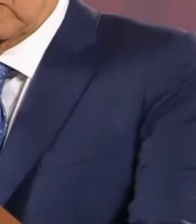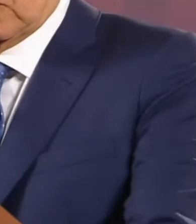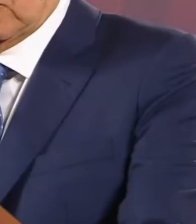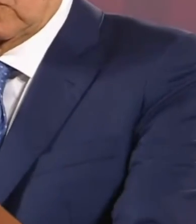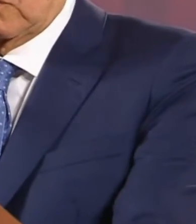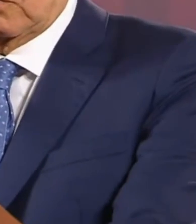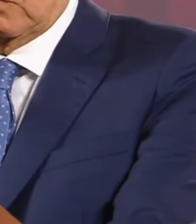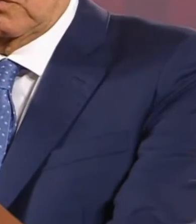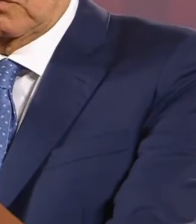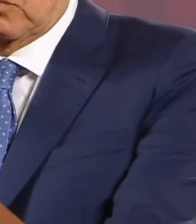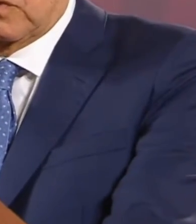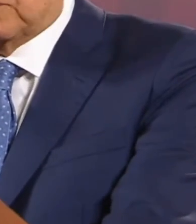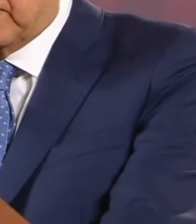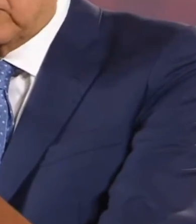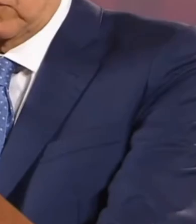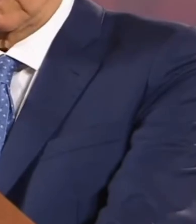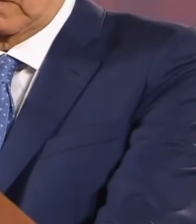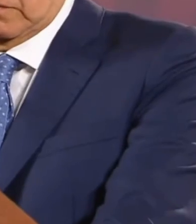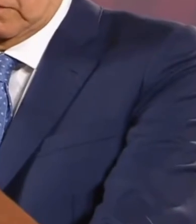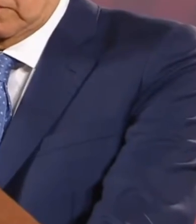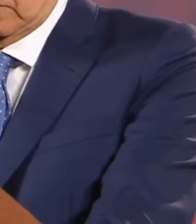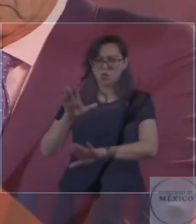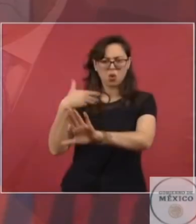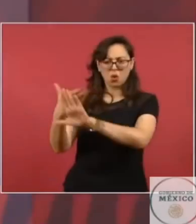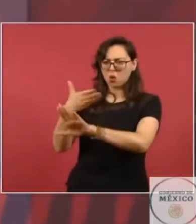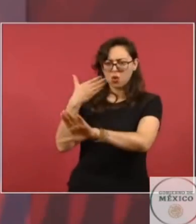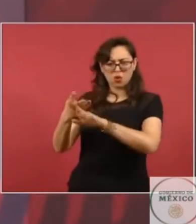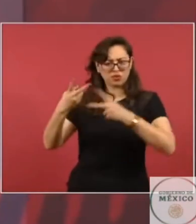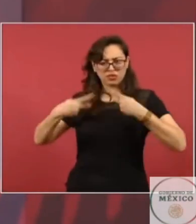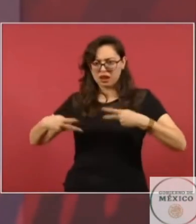y no es pleito,